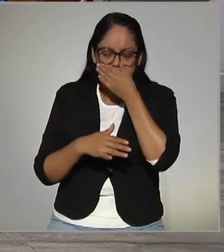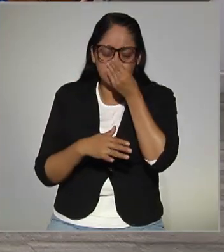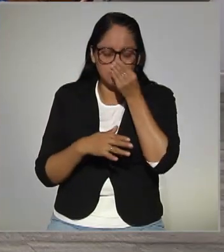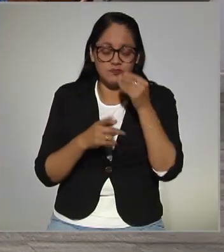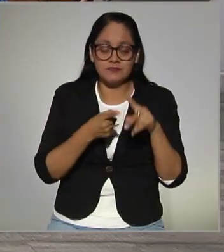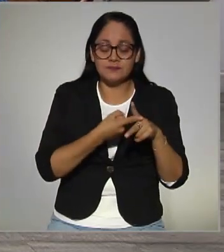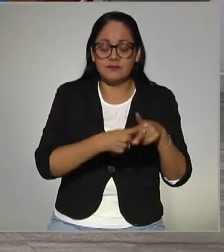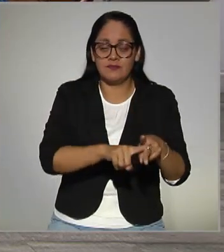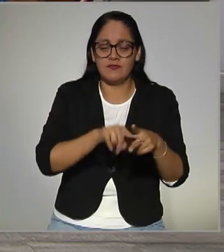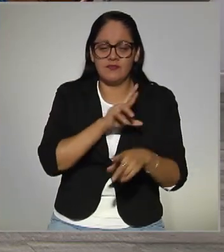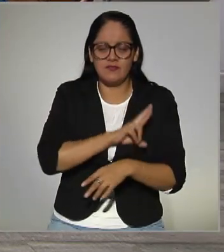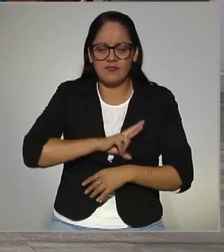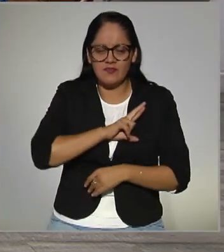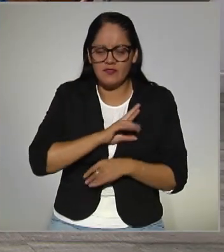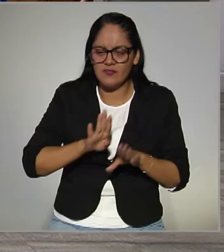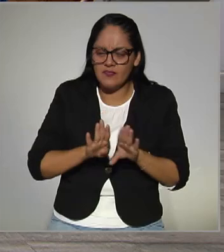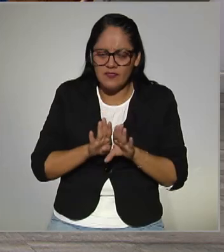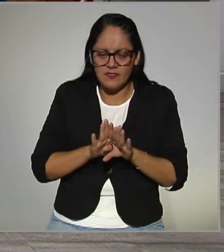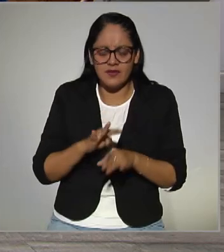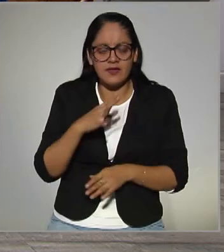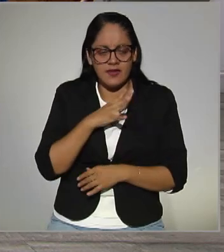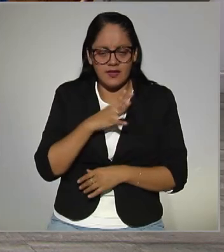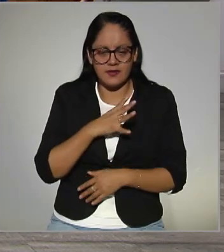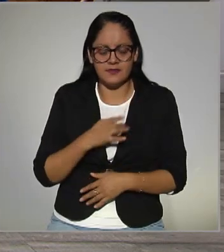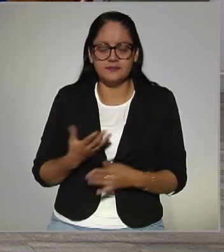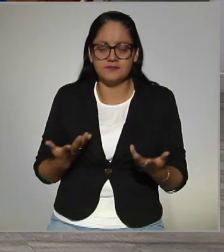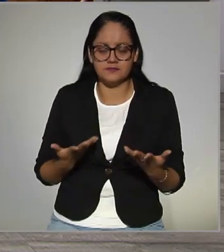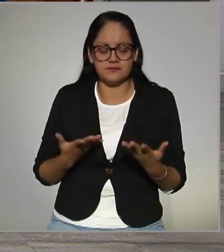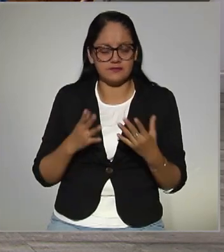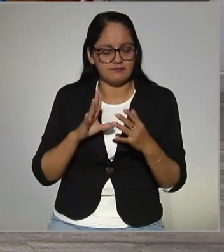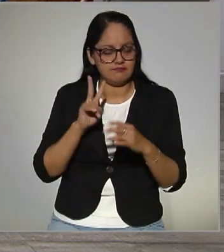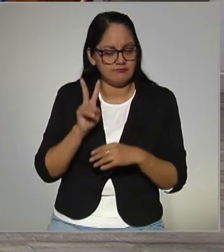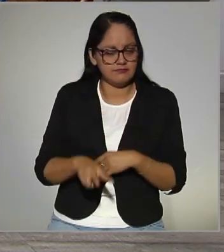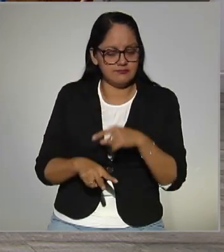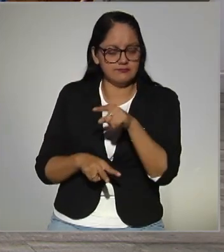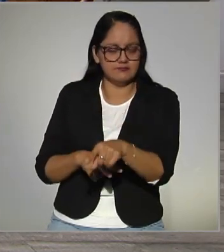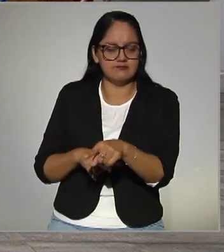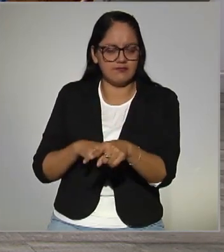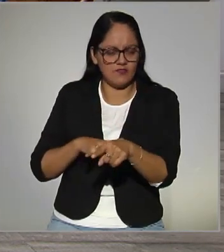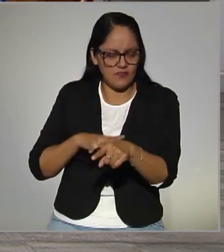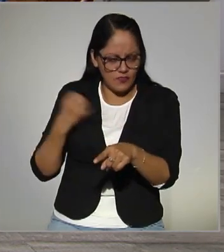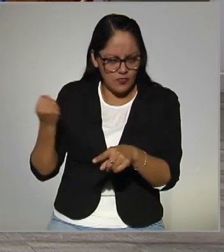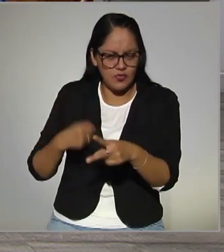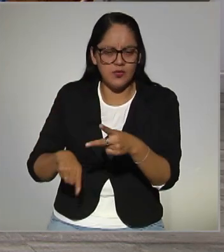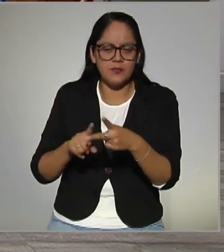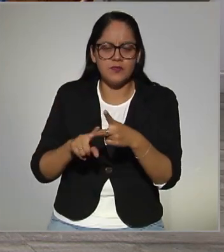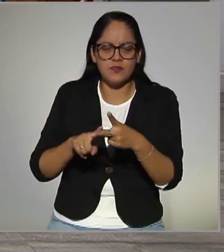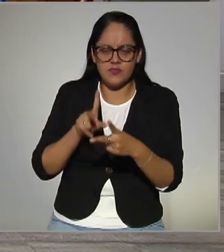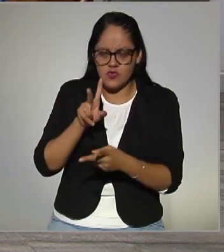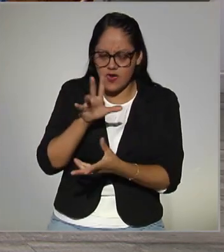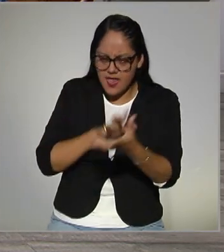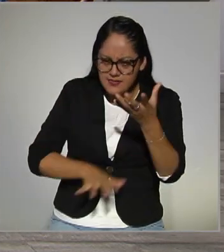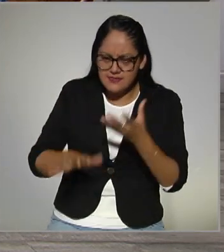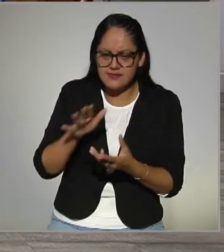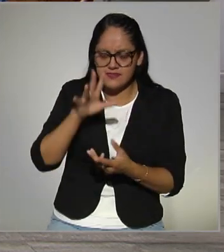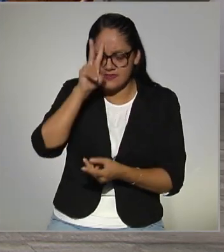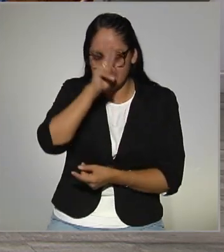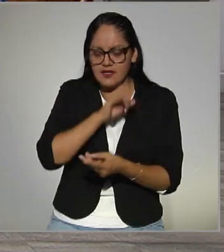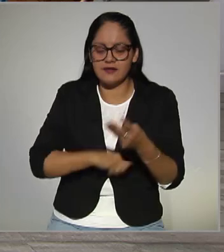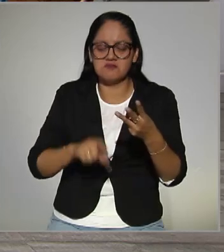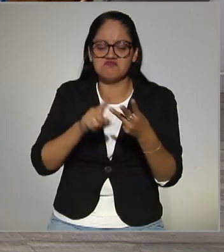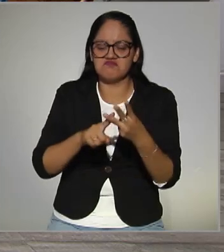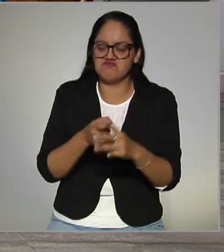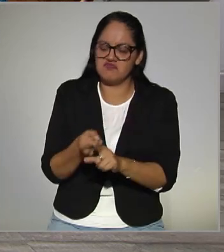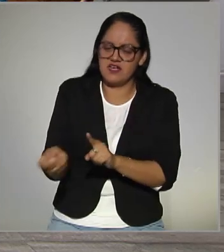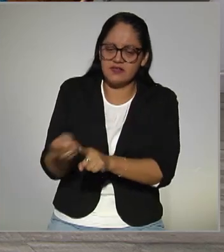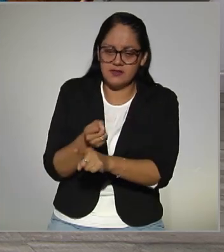origen del resentimiento? Aquí hay un claro abuso, violencia, maltrato. Sí,